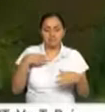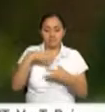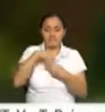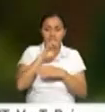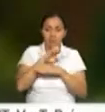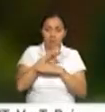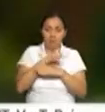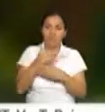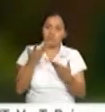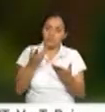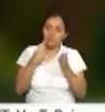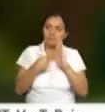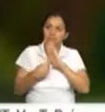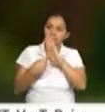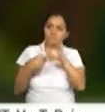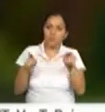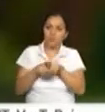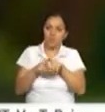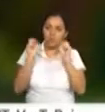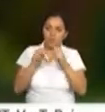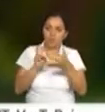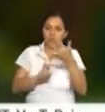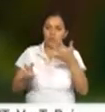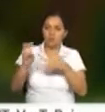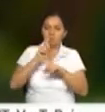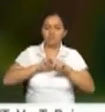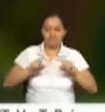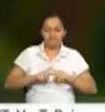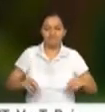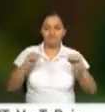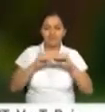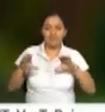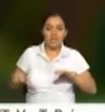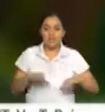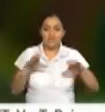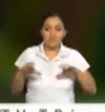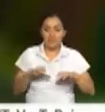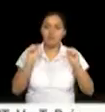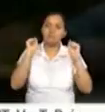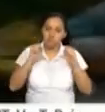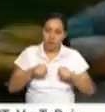Ecuador, convirtiéndolo en un destino mundial con diversidad de actividades que los turistas